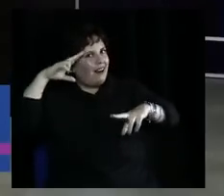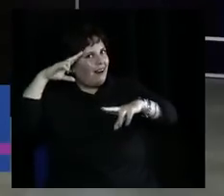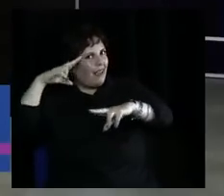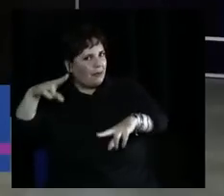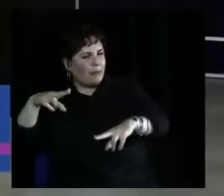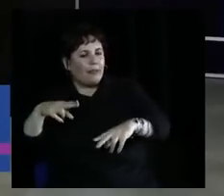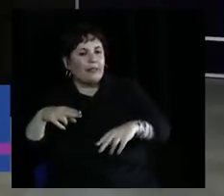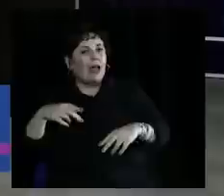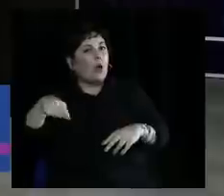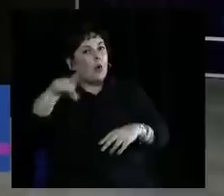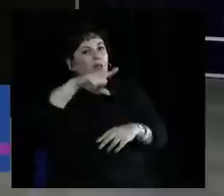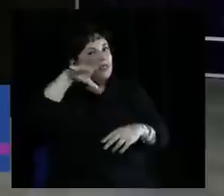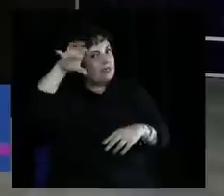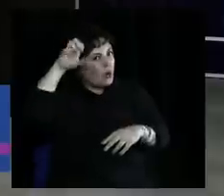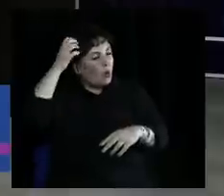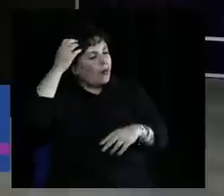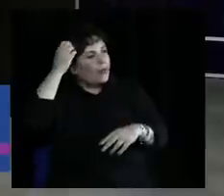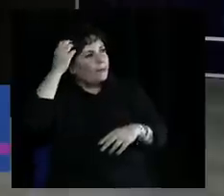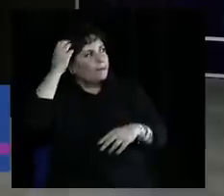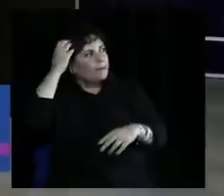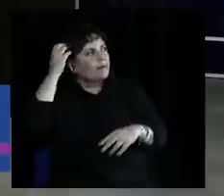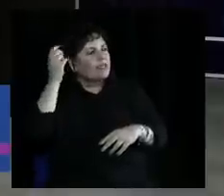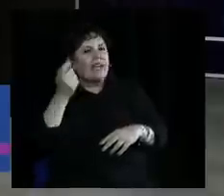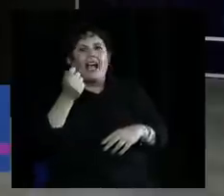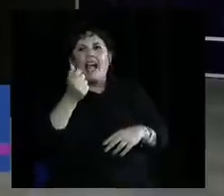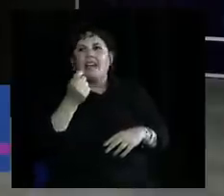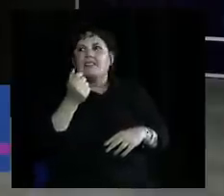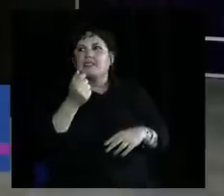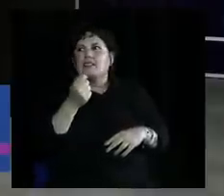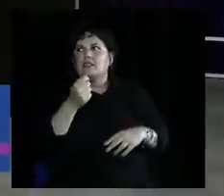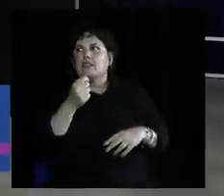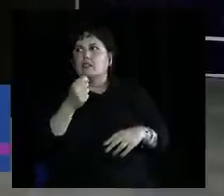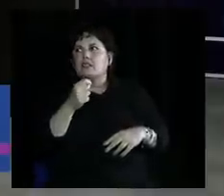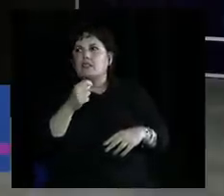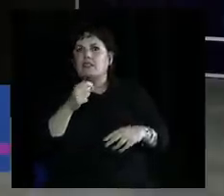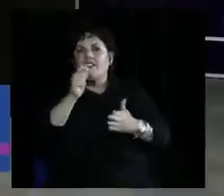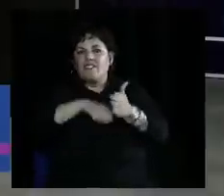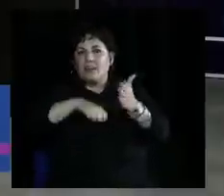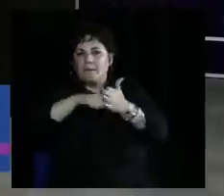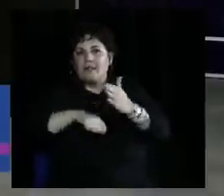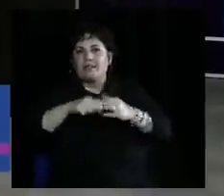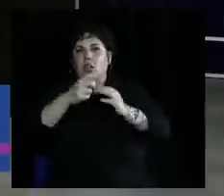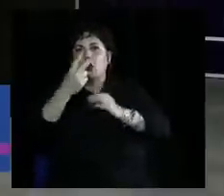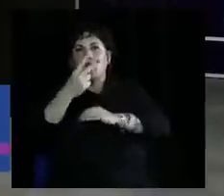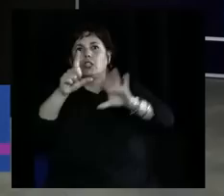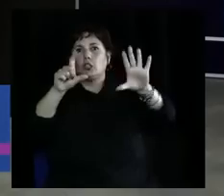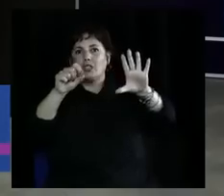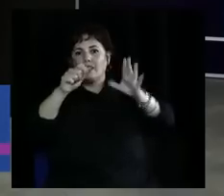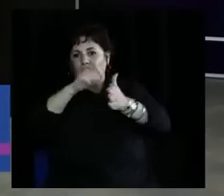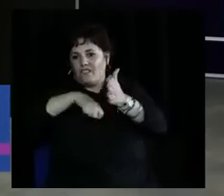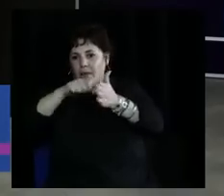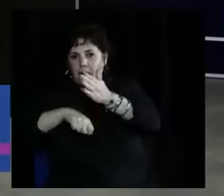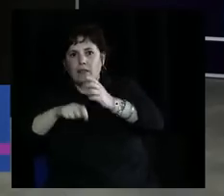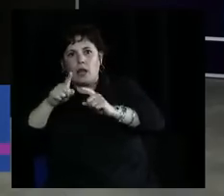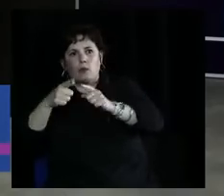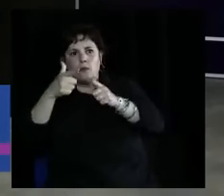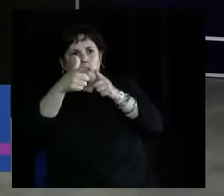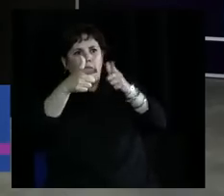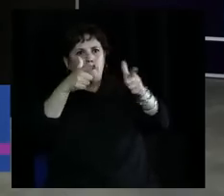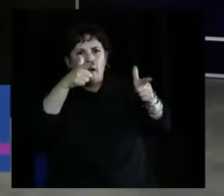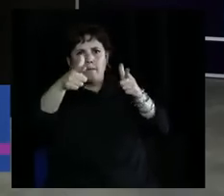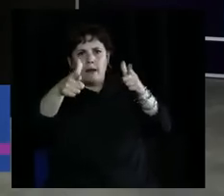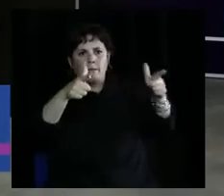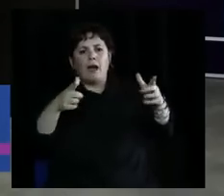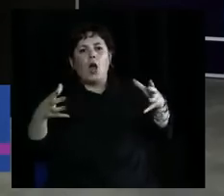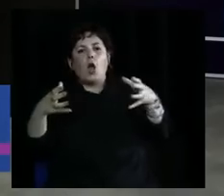porque hay que recordar que de por lo menos 270, creo, de los firmantes han sido asesinados. Exacto, ¿no? Sí. Y incluso alguna parte de la